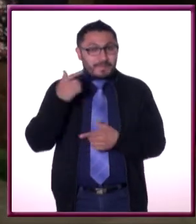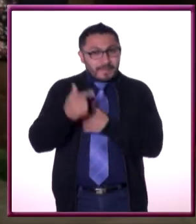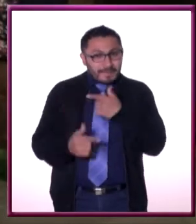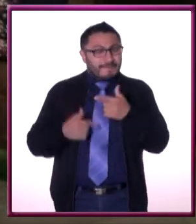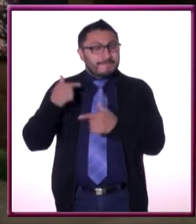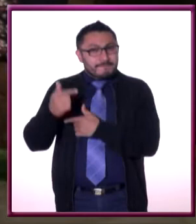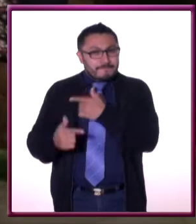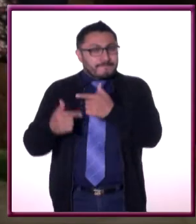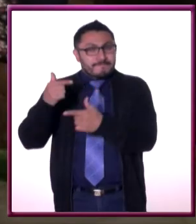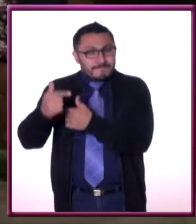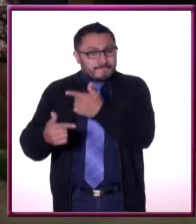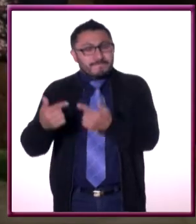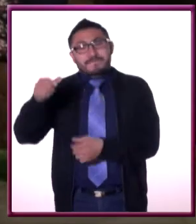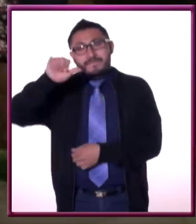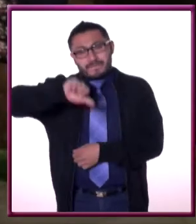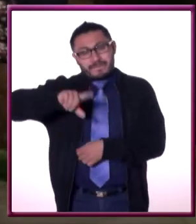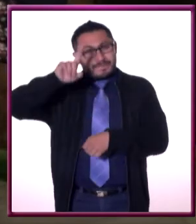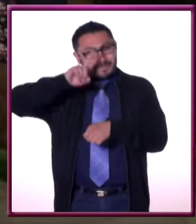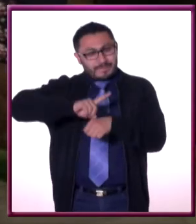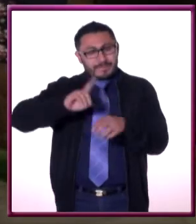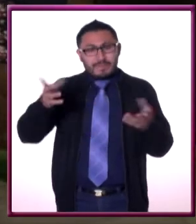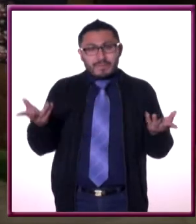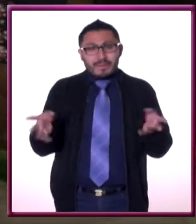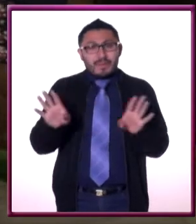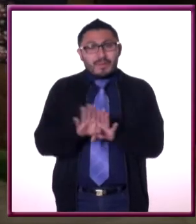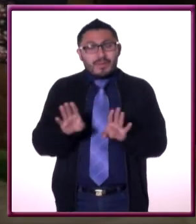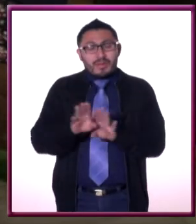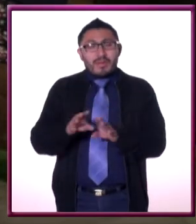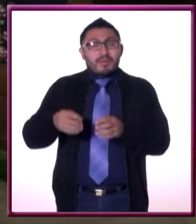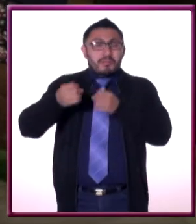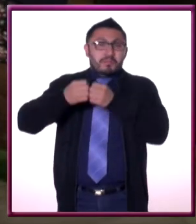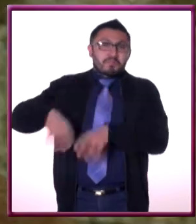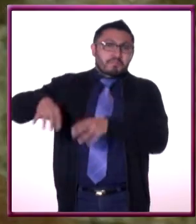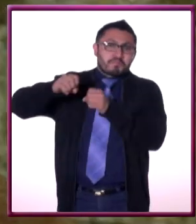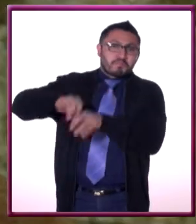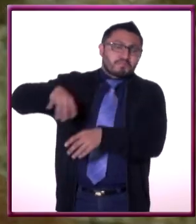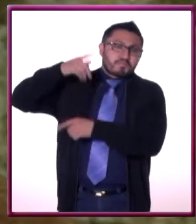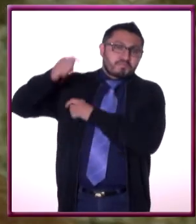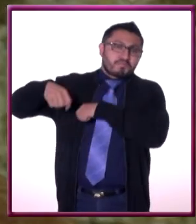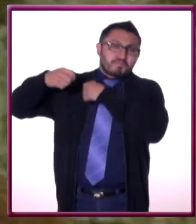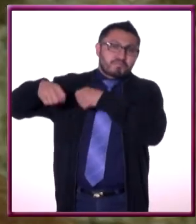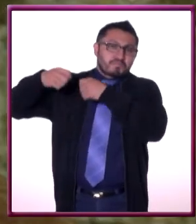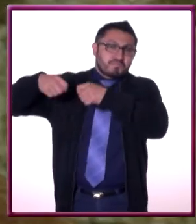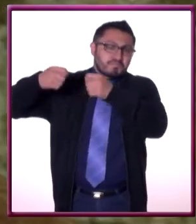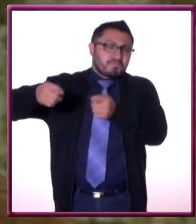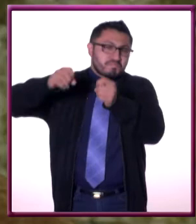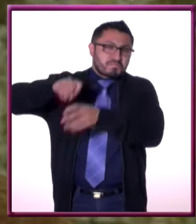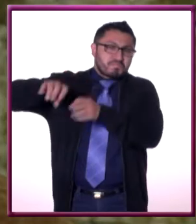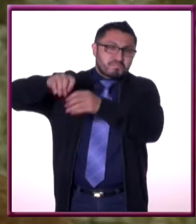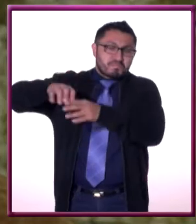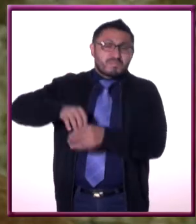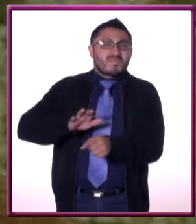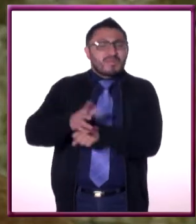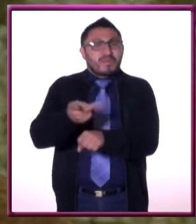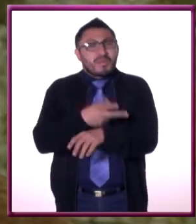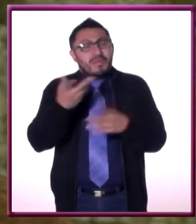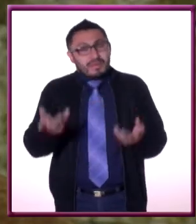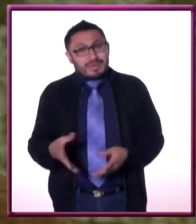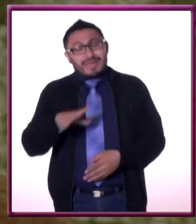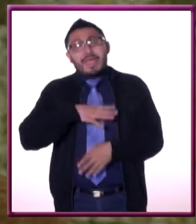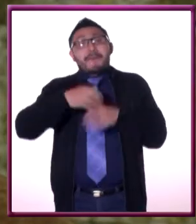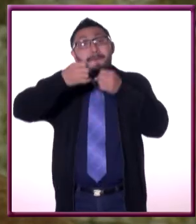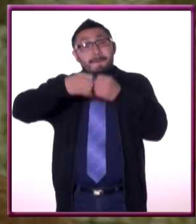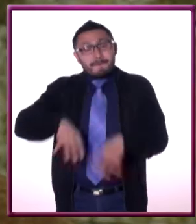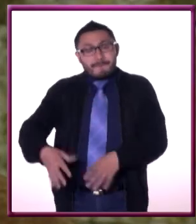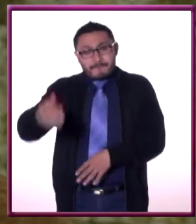tras generación. Hoy en día se está dejando de consumir en realidad. ¿Qué es lo que está sucediendo, Mayra? Sí, hay una